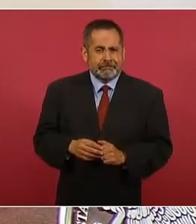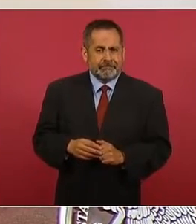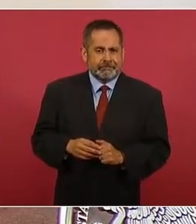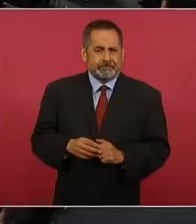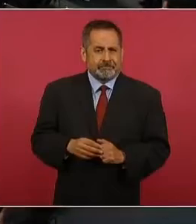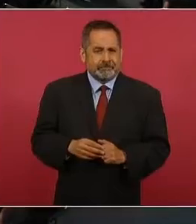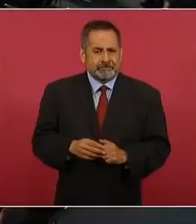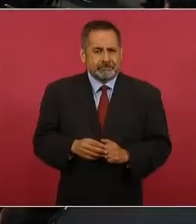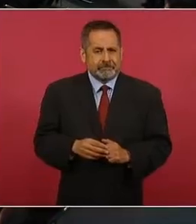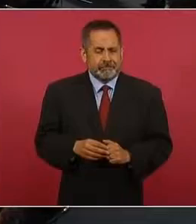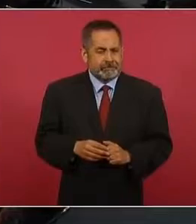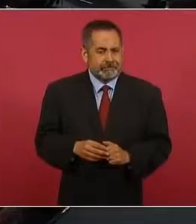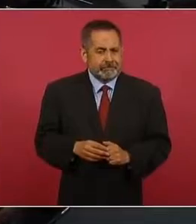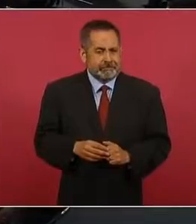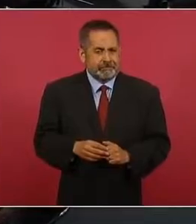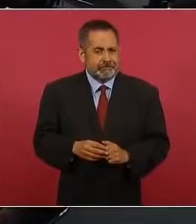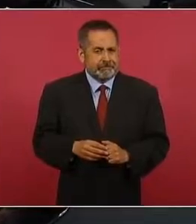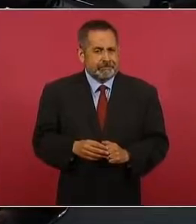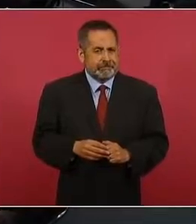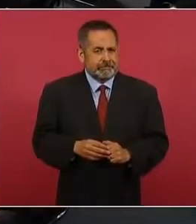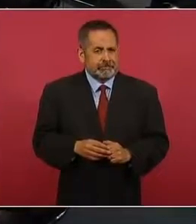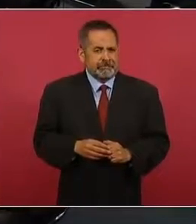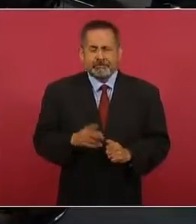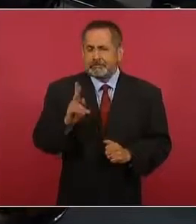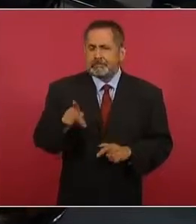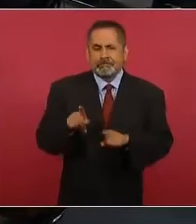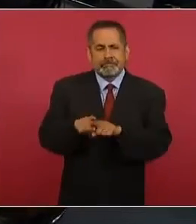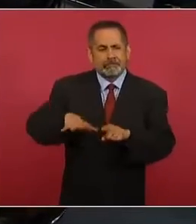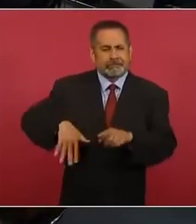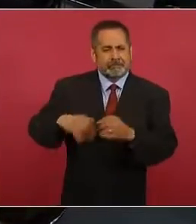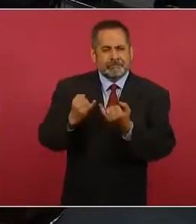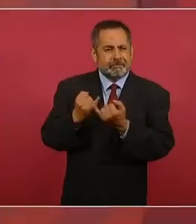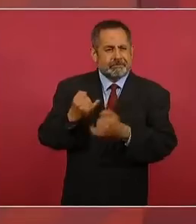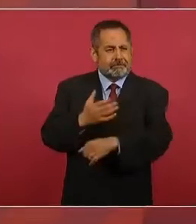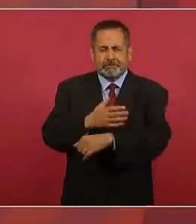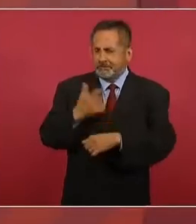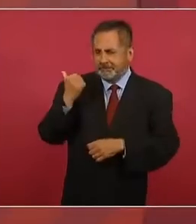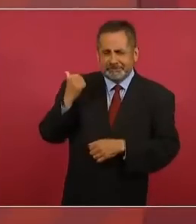así como la compañera que vimos aquí, igual.